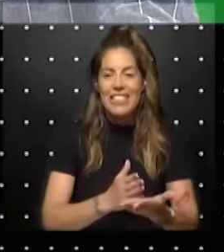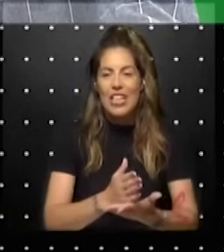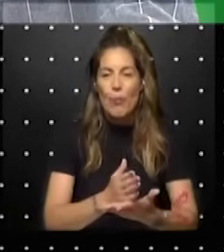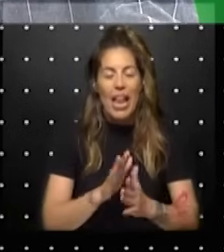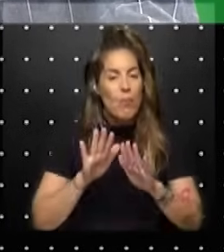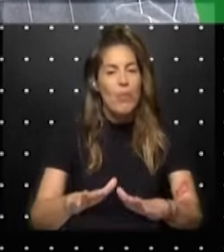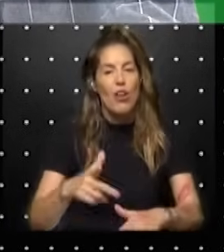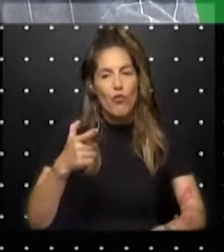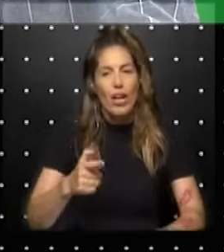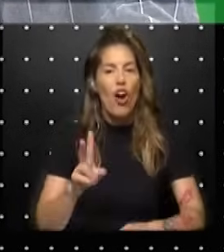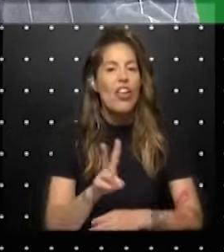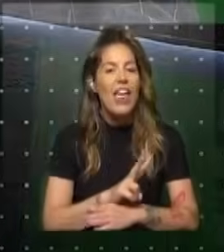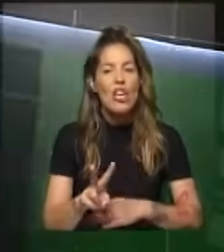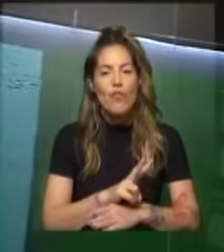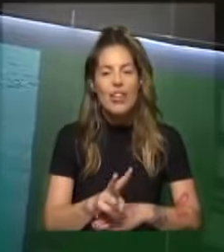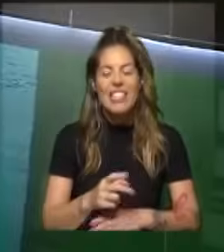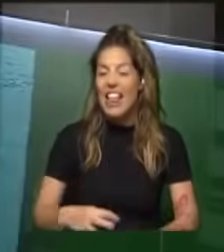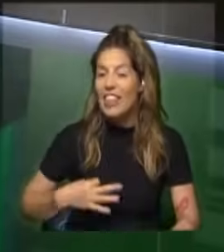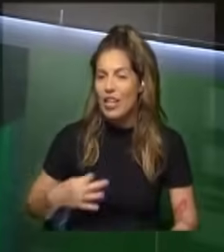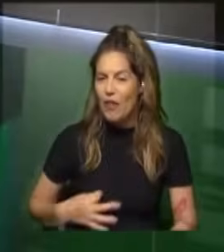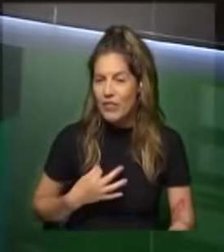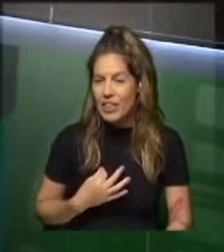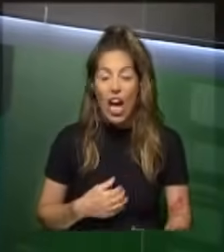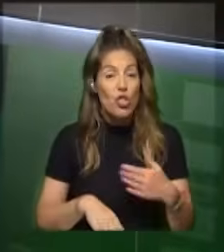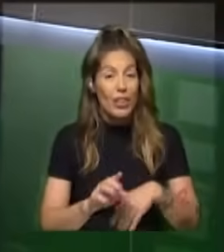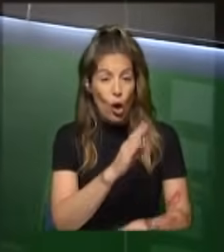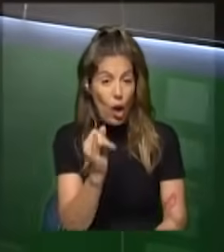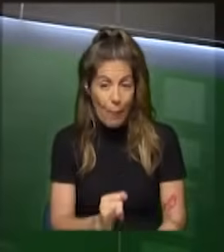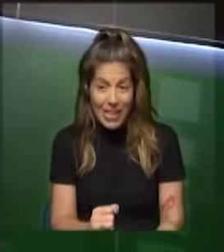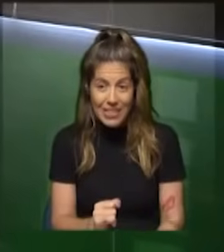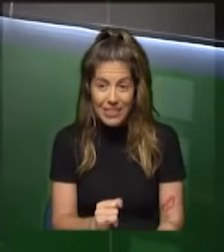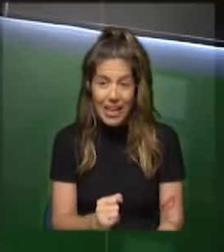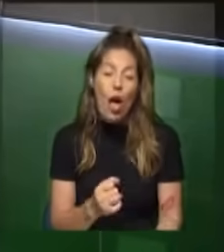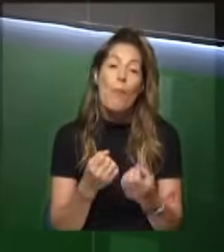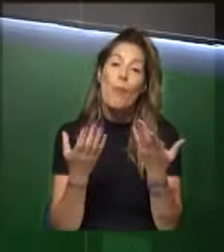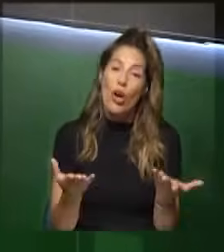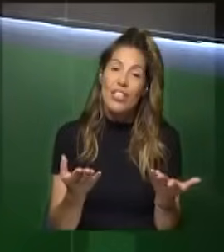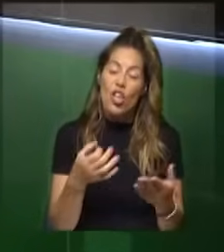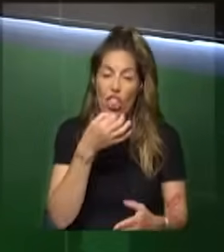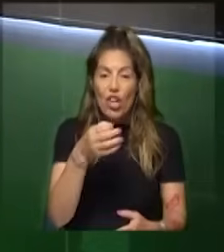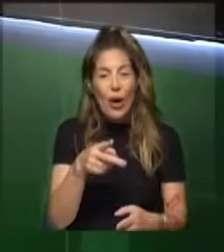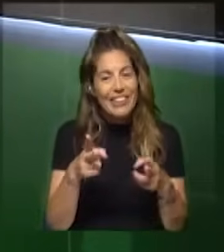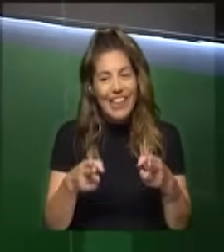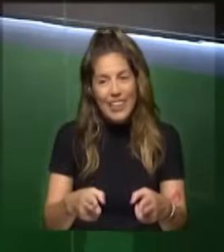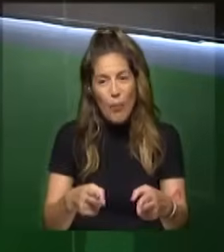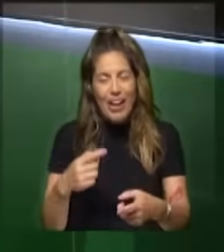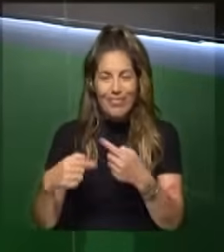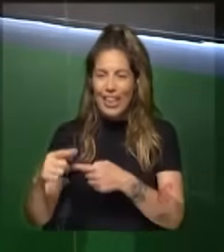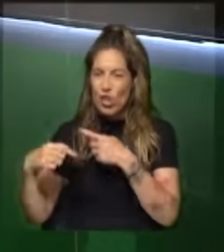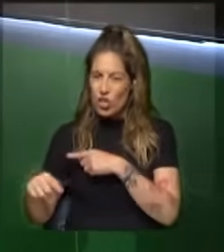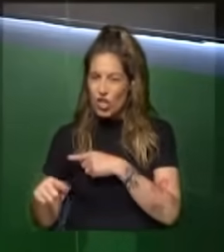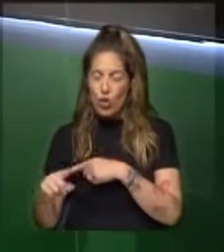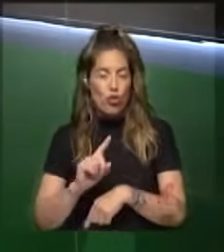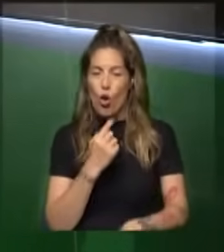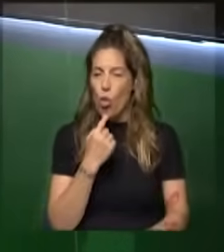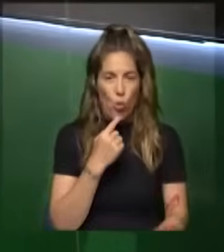al fuego, la defensa de la vida y sobre todo la paz. Entonces, por eso catalogo esta etapa de retroceso. No tengo